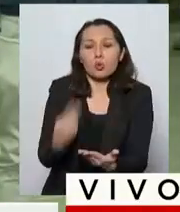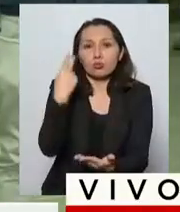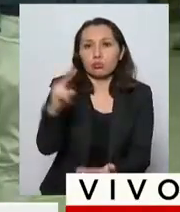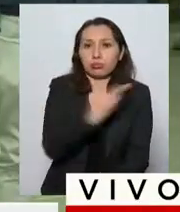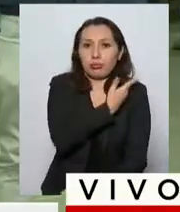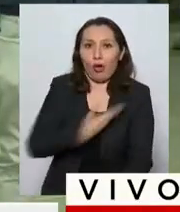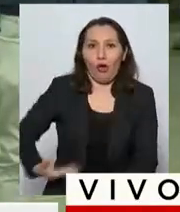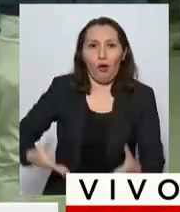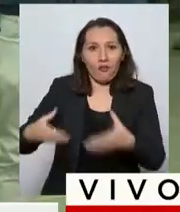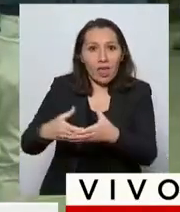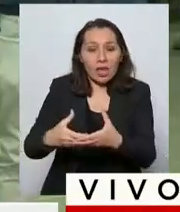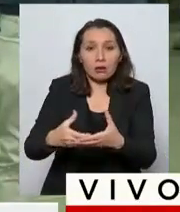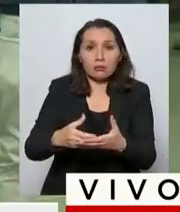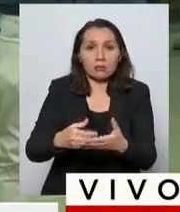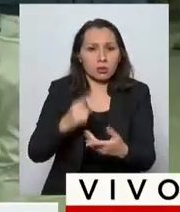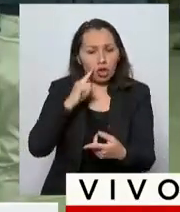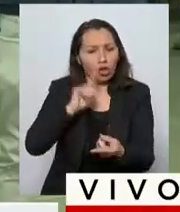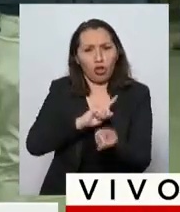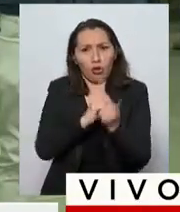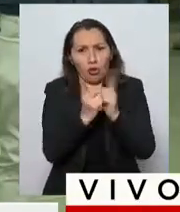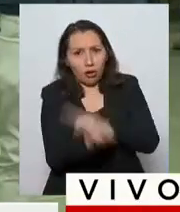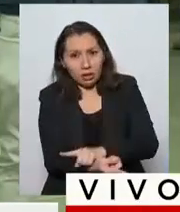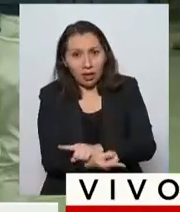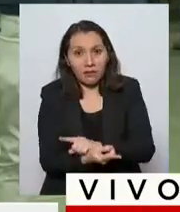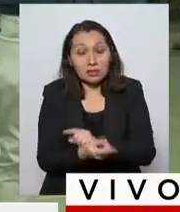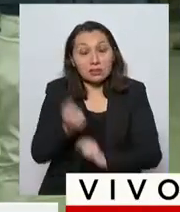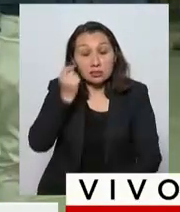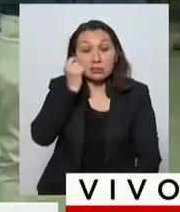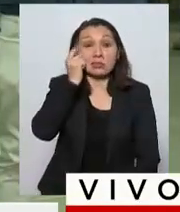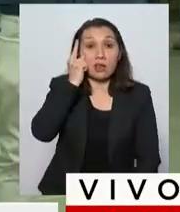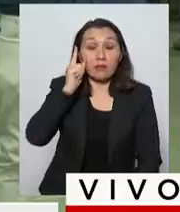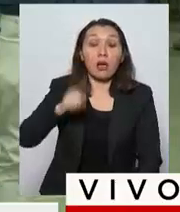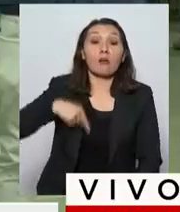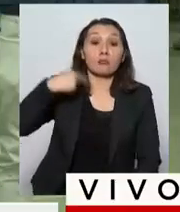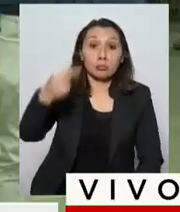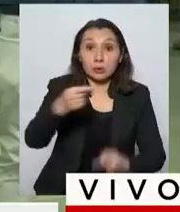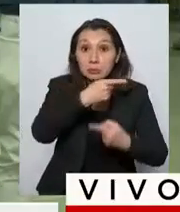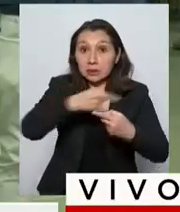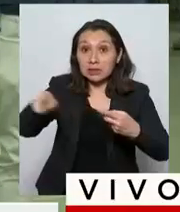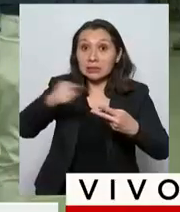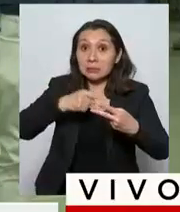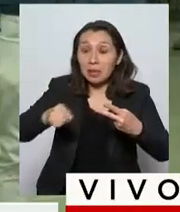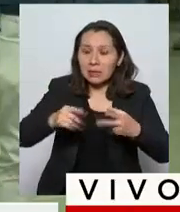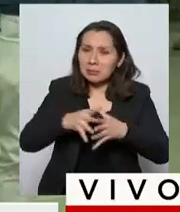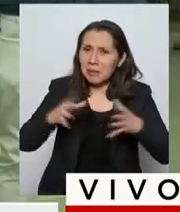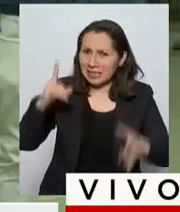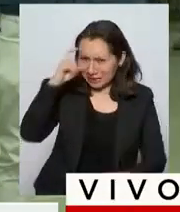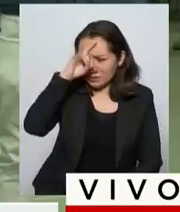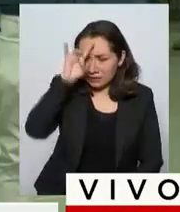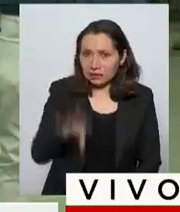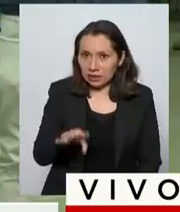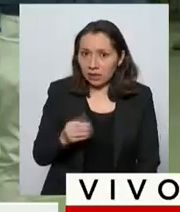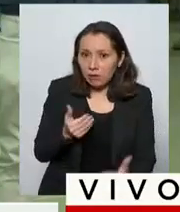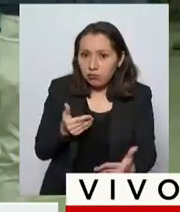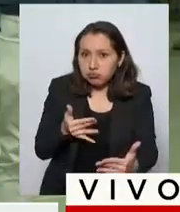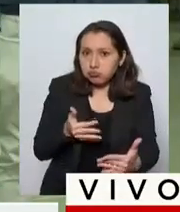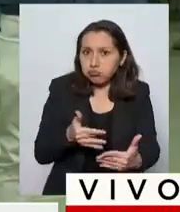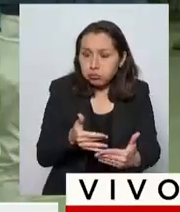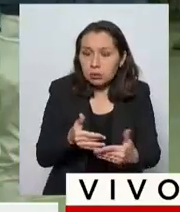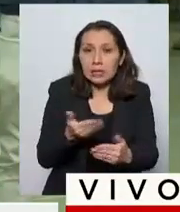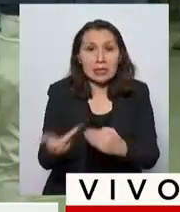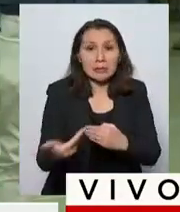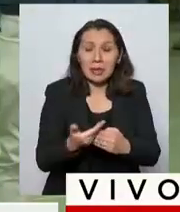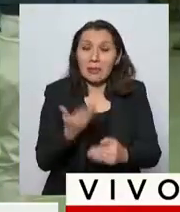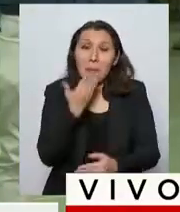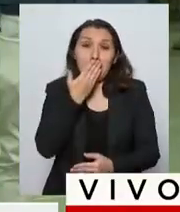gobierno. Y todo lo contrario. Sabemos que las próximas semanas serán las más difíciles y que van a exigir